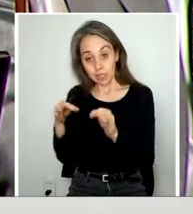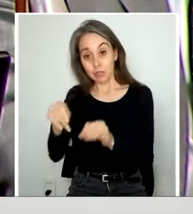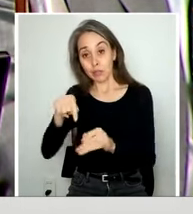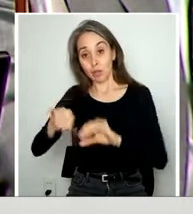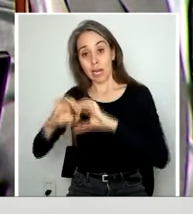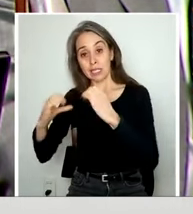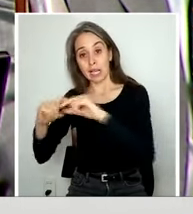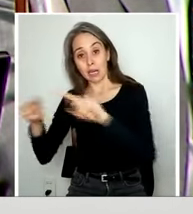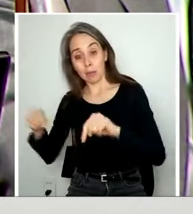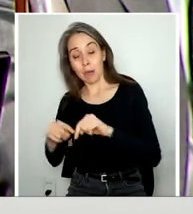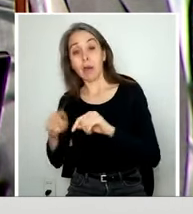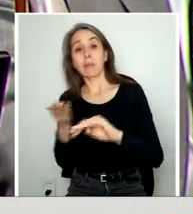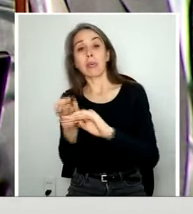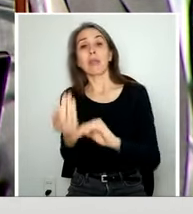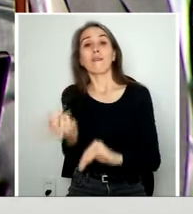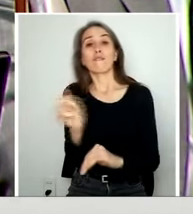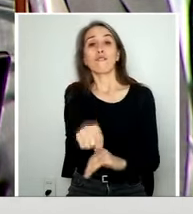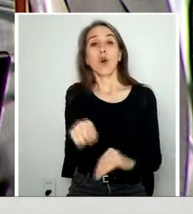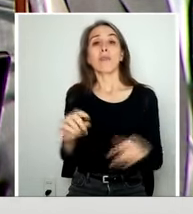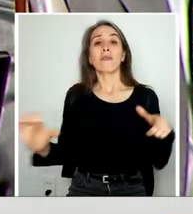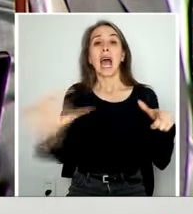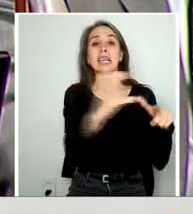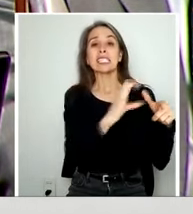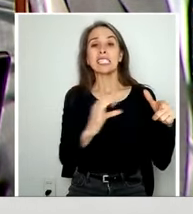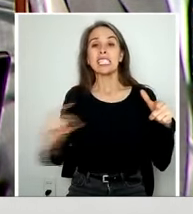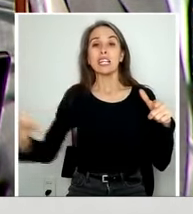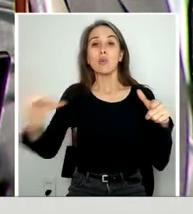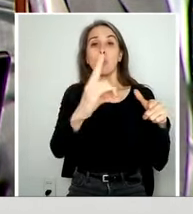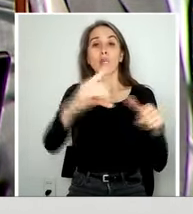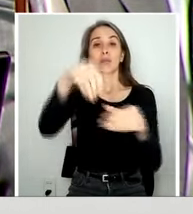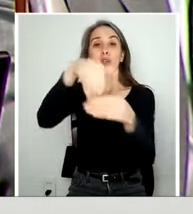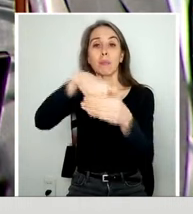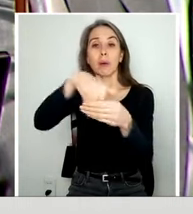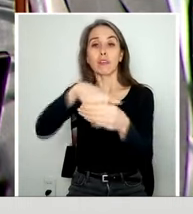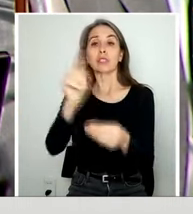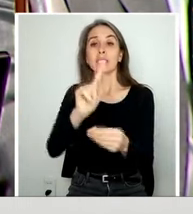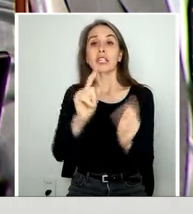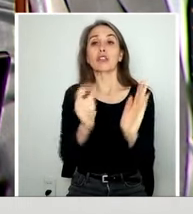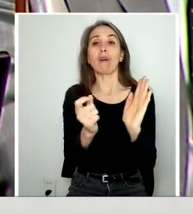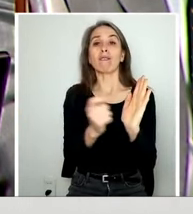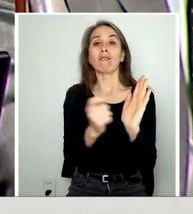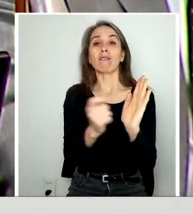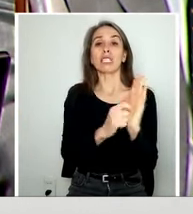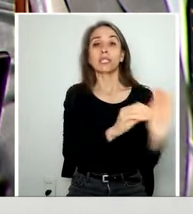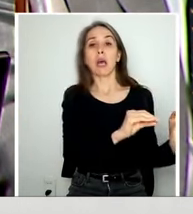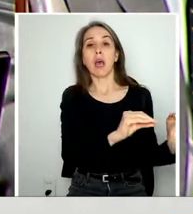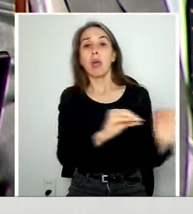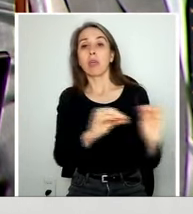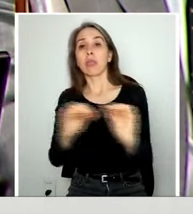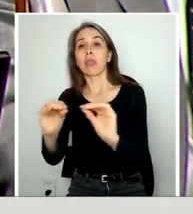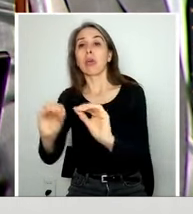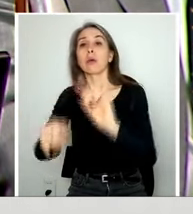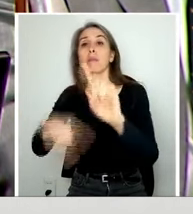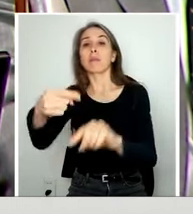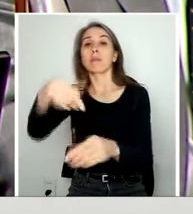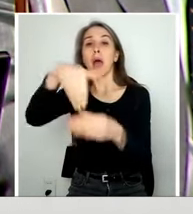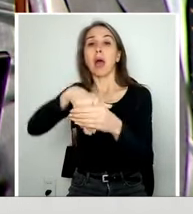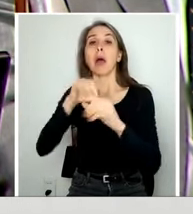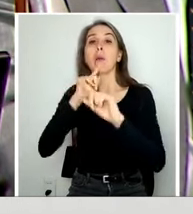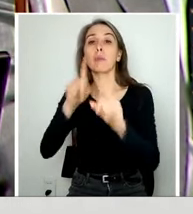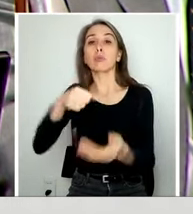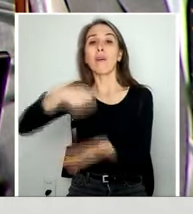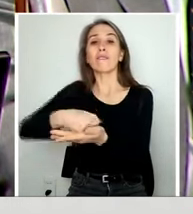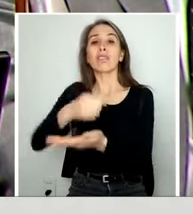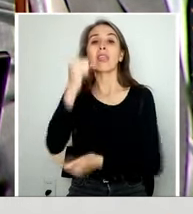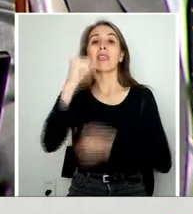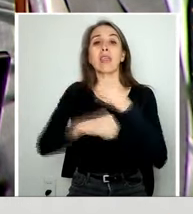a reponer la circunscripciones y si no lo hacemos luego se va a pasar la fecha para el plebiscito de fin de año entonces me gustaría